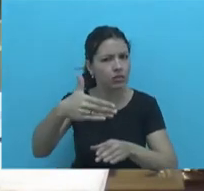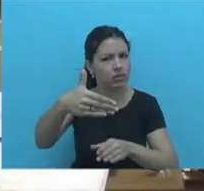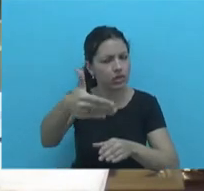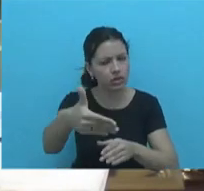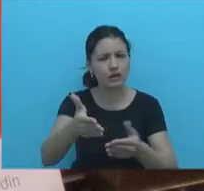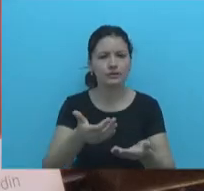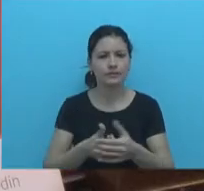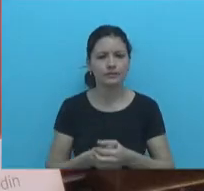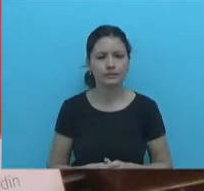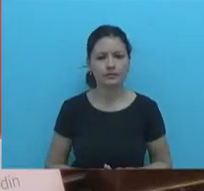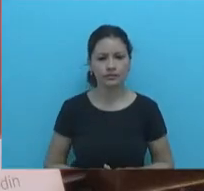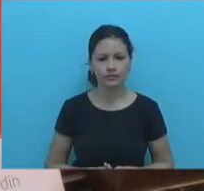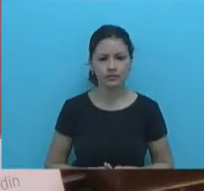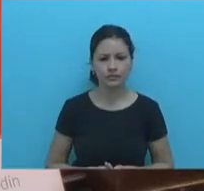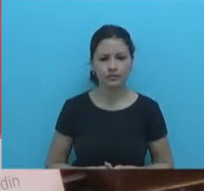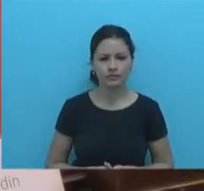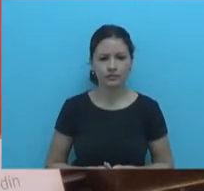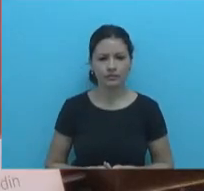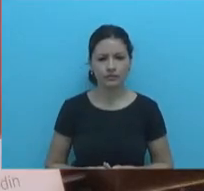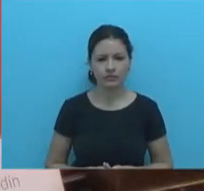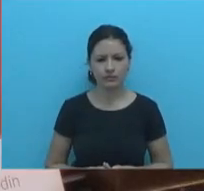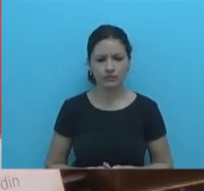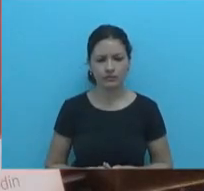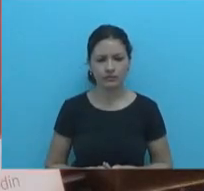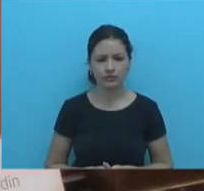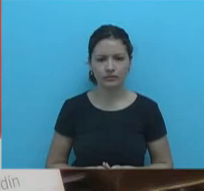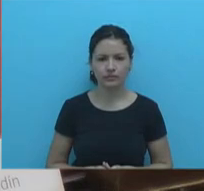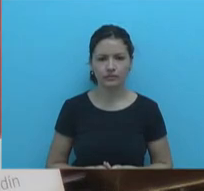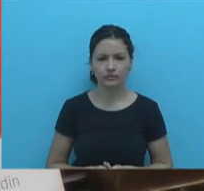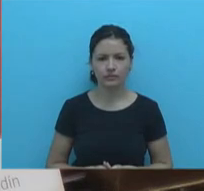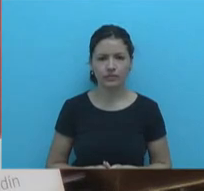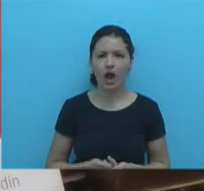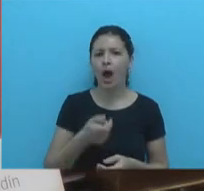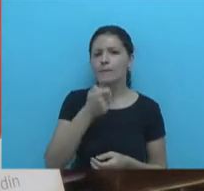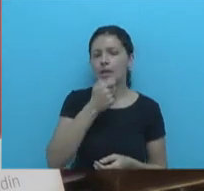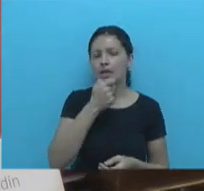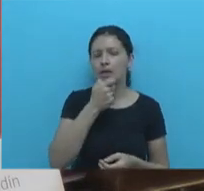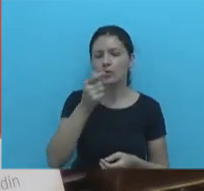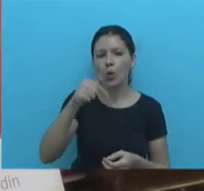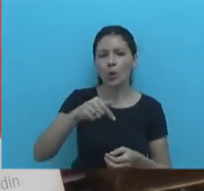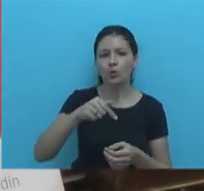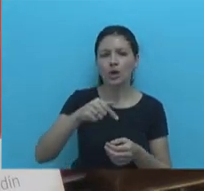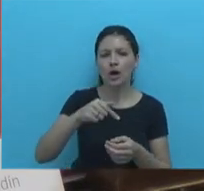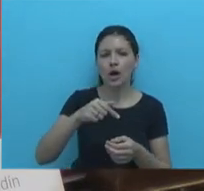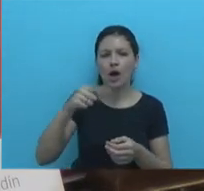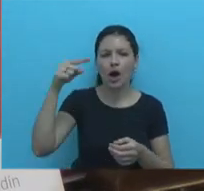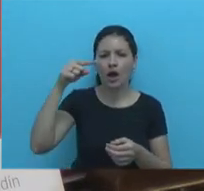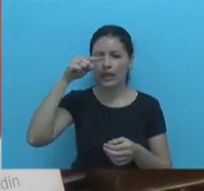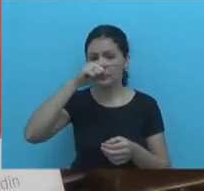elige desde muy chicos, a los 13 años, 12, 13, cuando se comienza primer año, al menos en nuestro colegio.